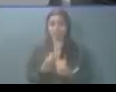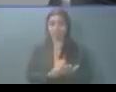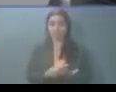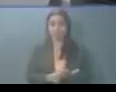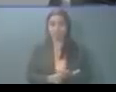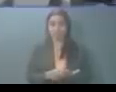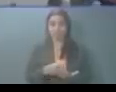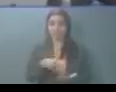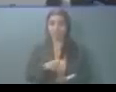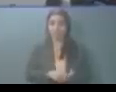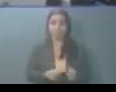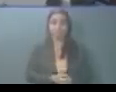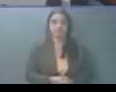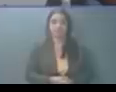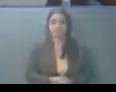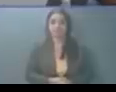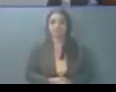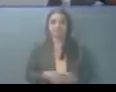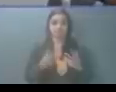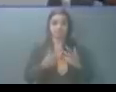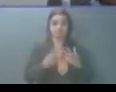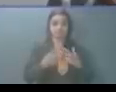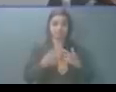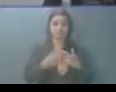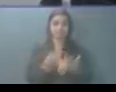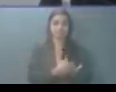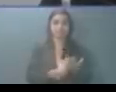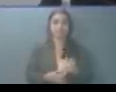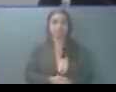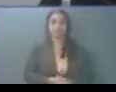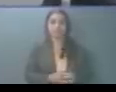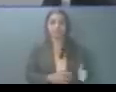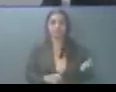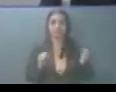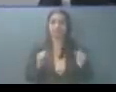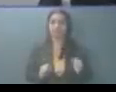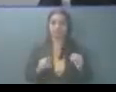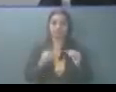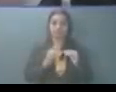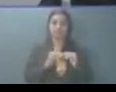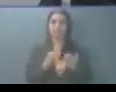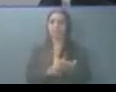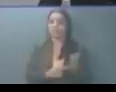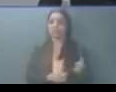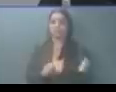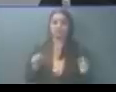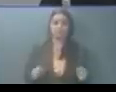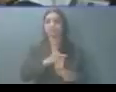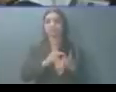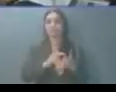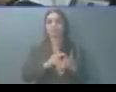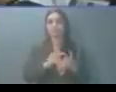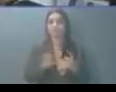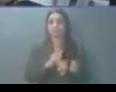sin tener conocimiento de que la empresa que estaba suministrando era del diputado, sencillamente decir sí o no, nada más.